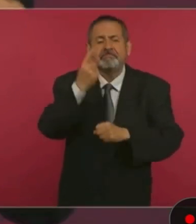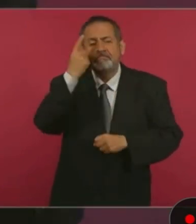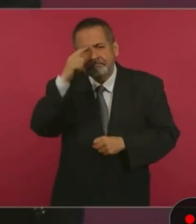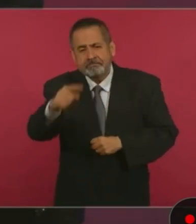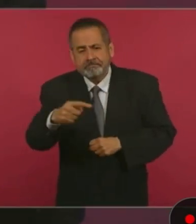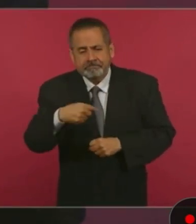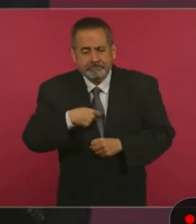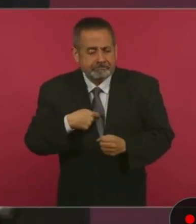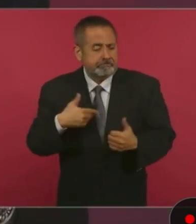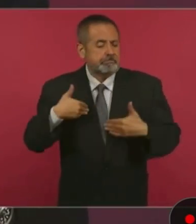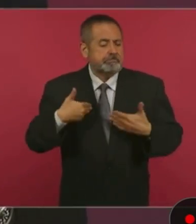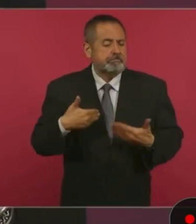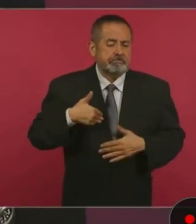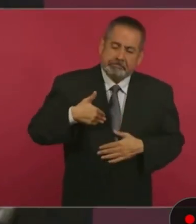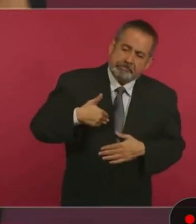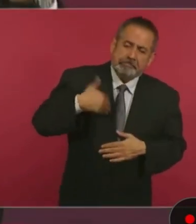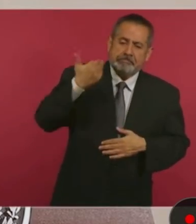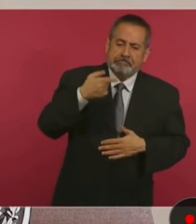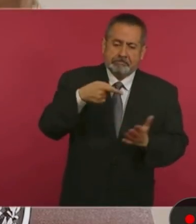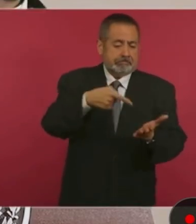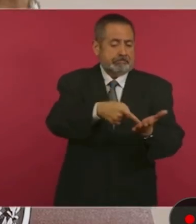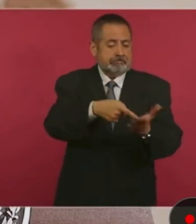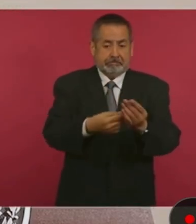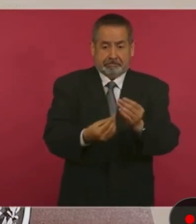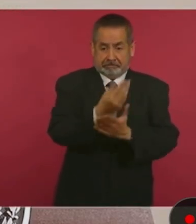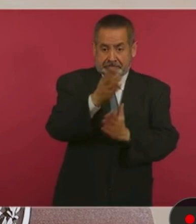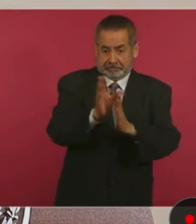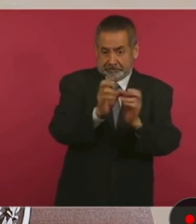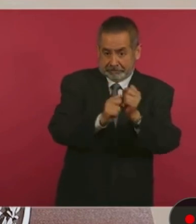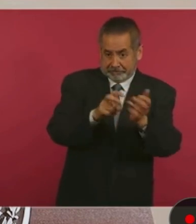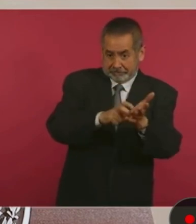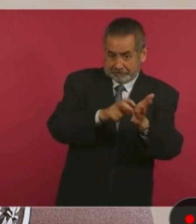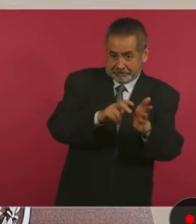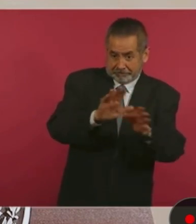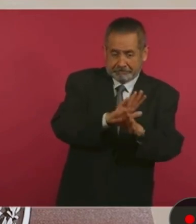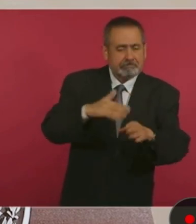el robo al pueblo y a la nación.